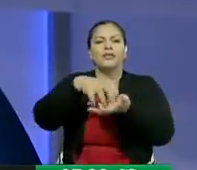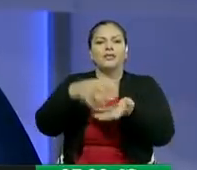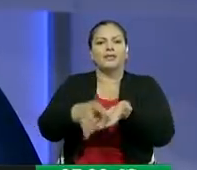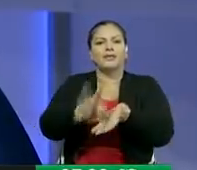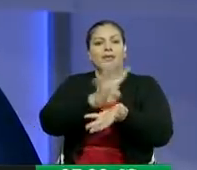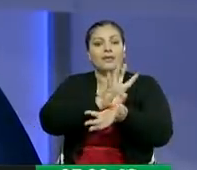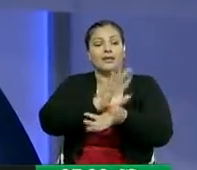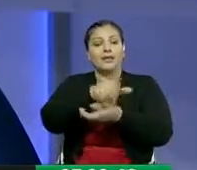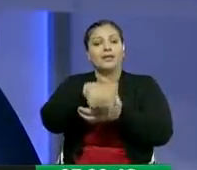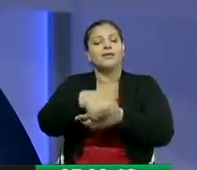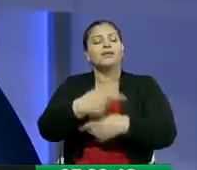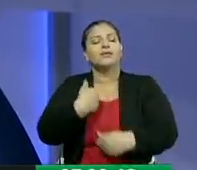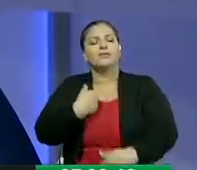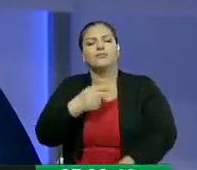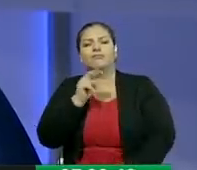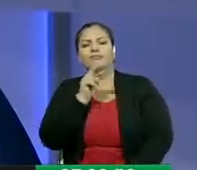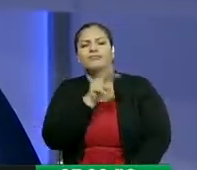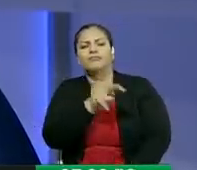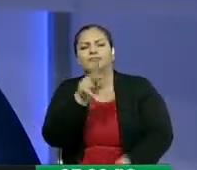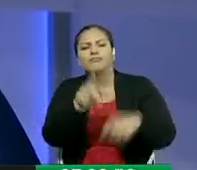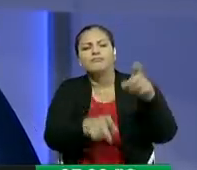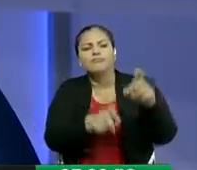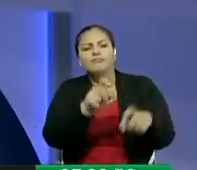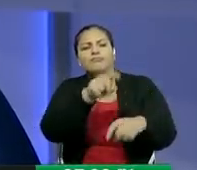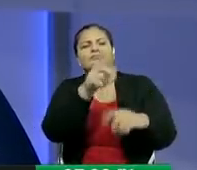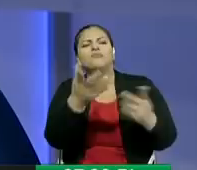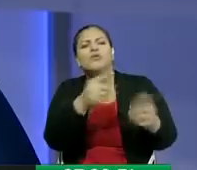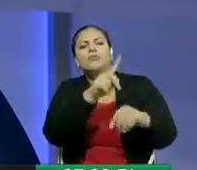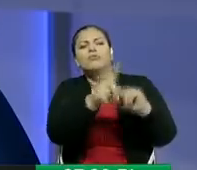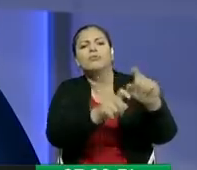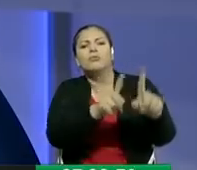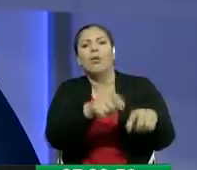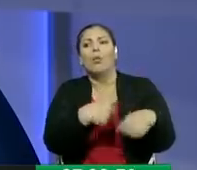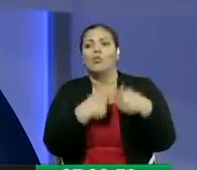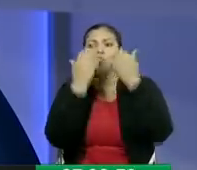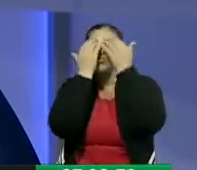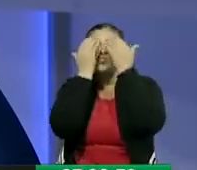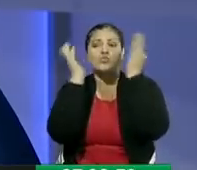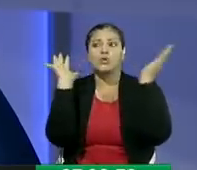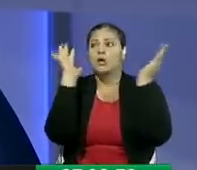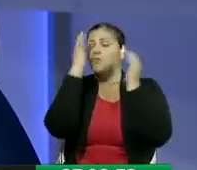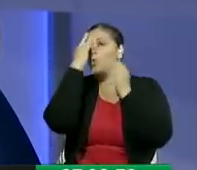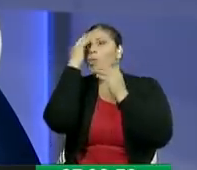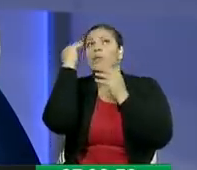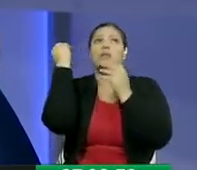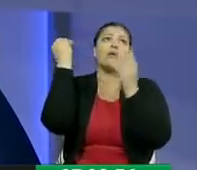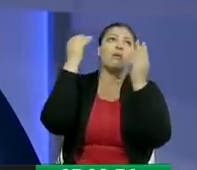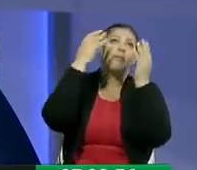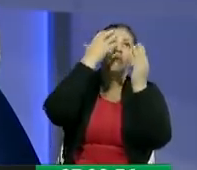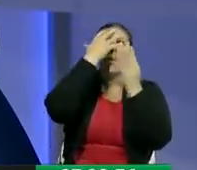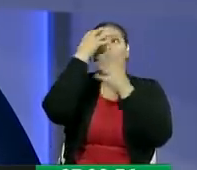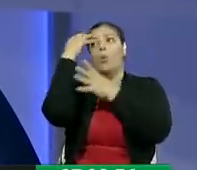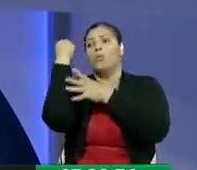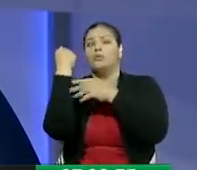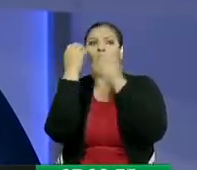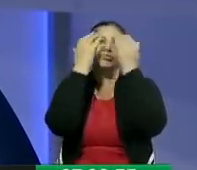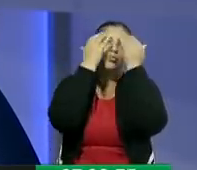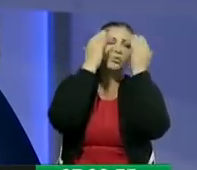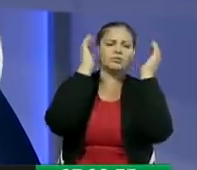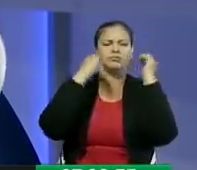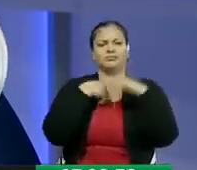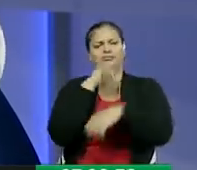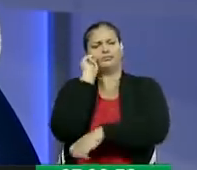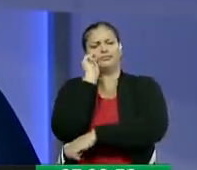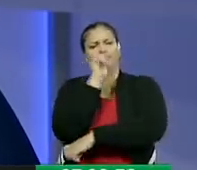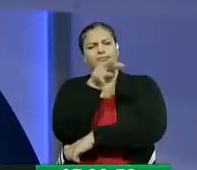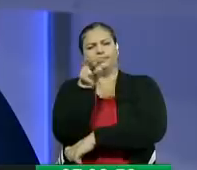tuvo? Ninguna, porque nadie sabía nada, simplemente no recordaban, no sé si firmé o no